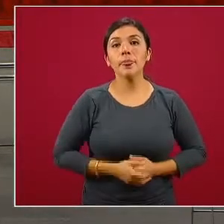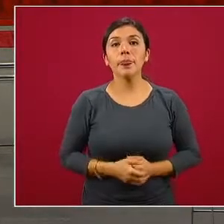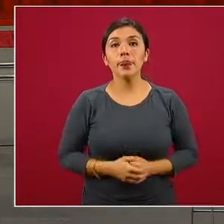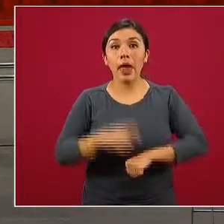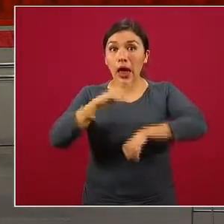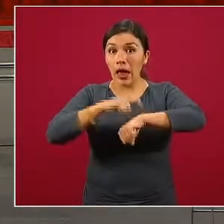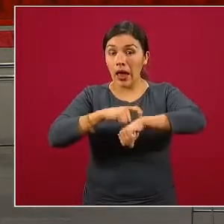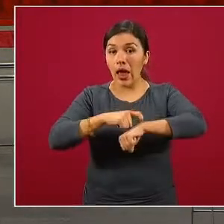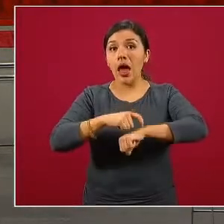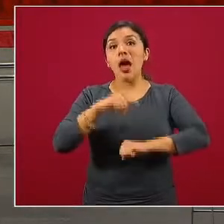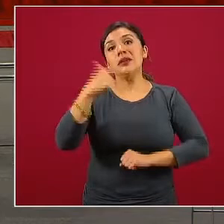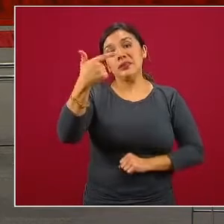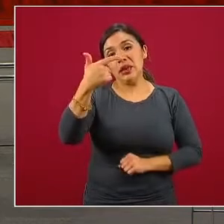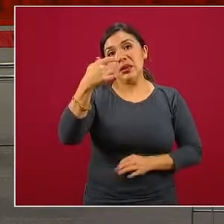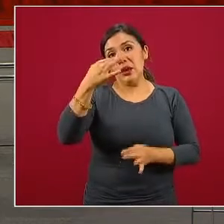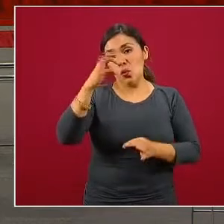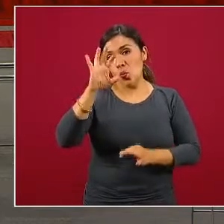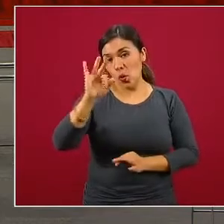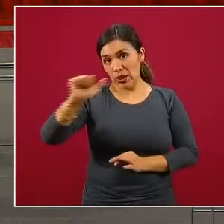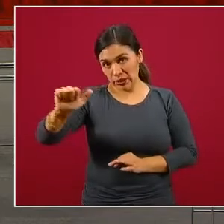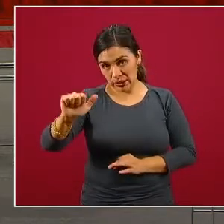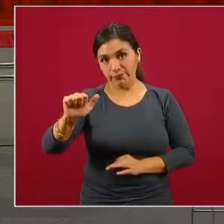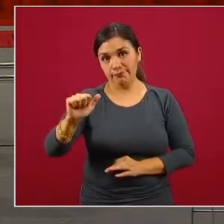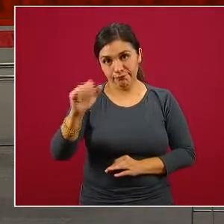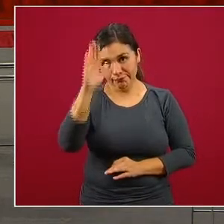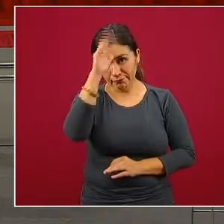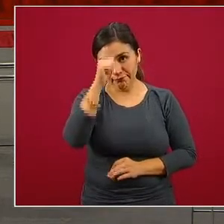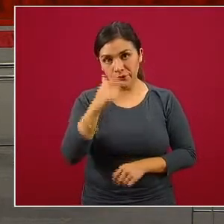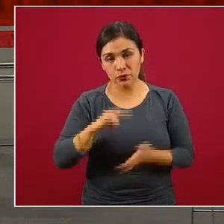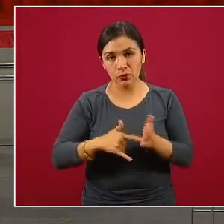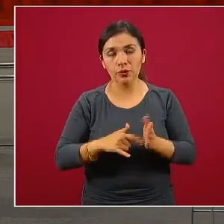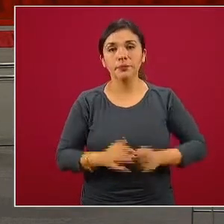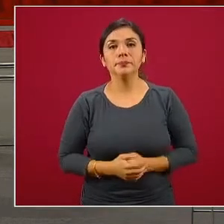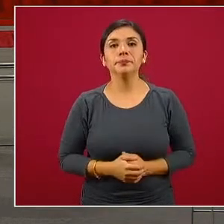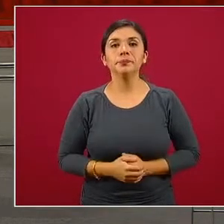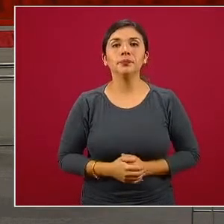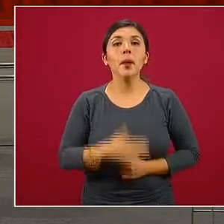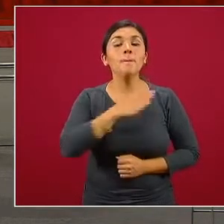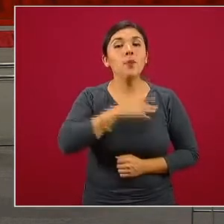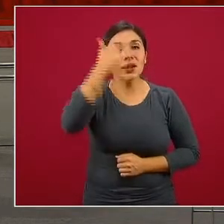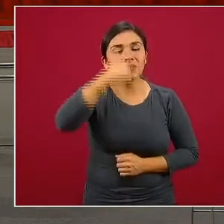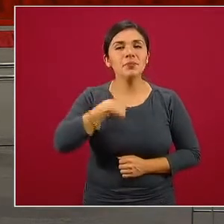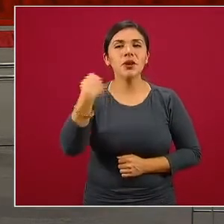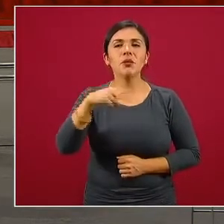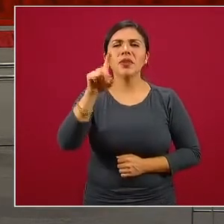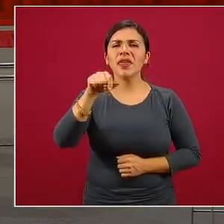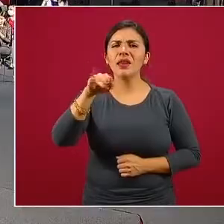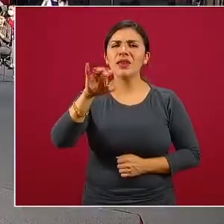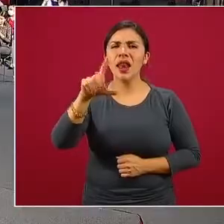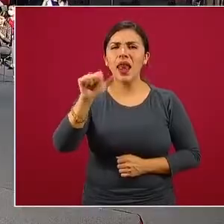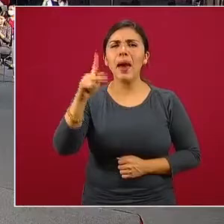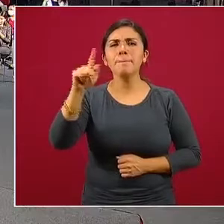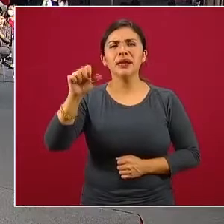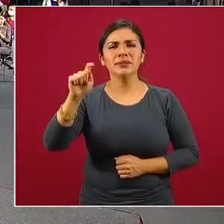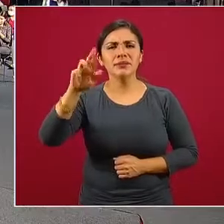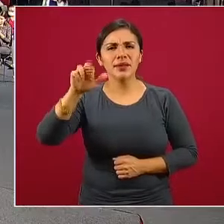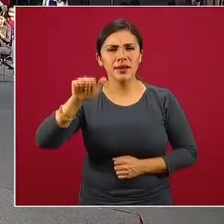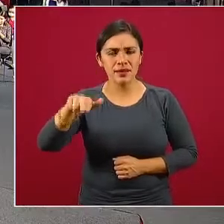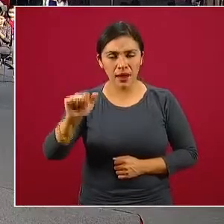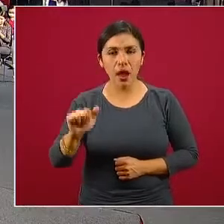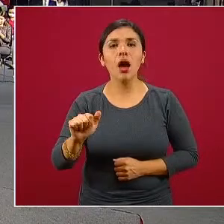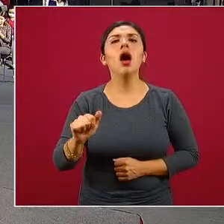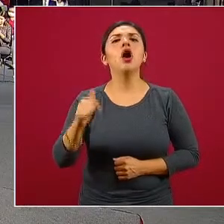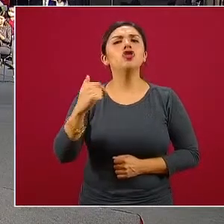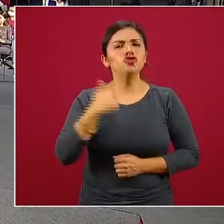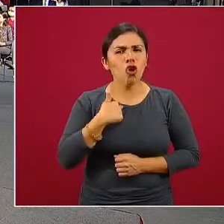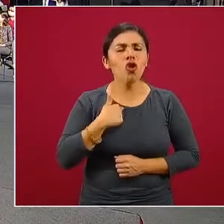las 19:46, y después usted allá atrás. Gracias, doctor. Buenas noches. Ay, Daniela usted. Pastrana, de Pie de Página. Hemos estado